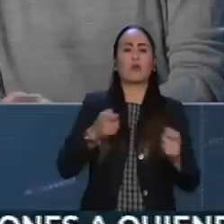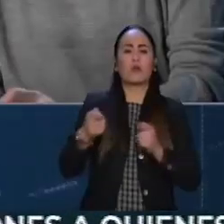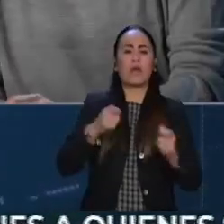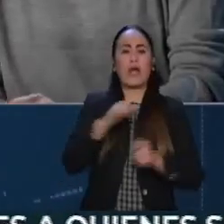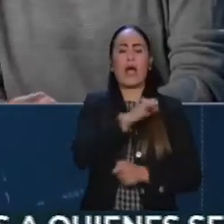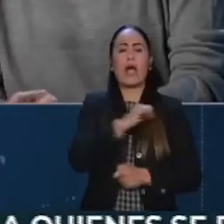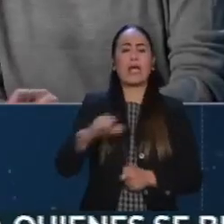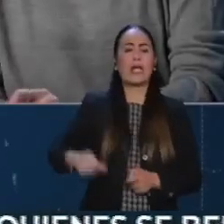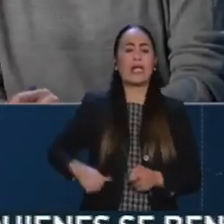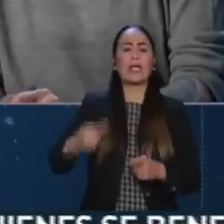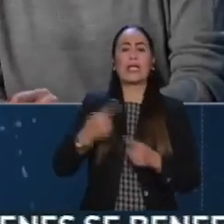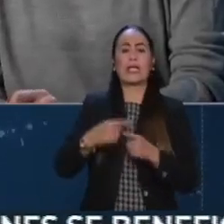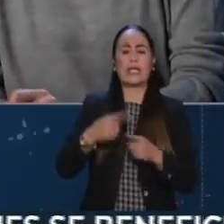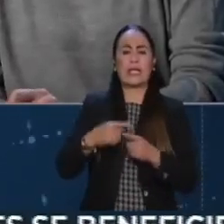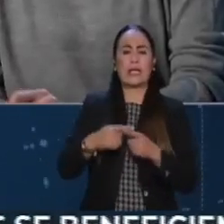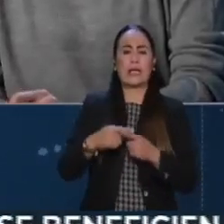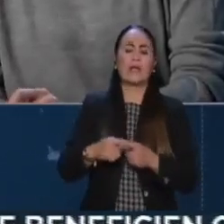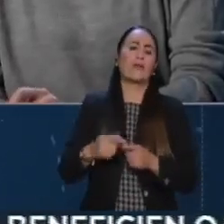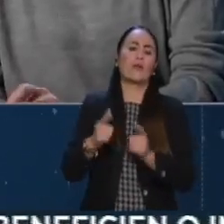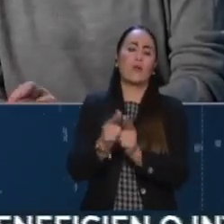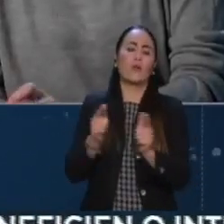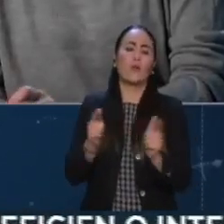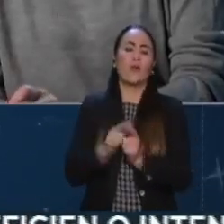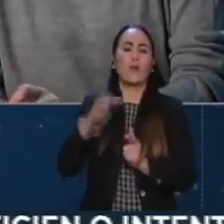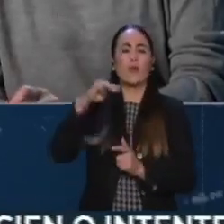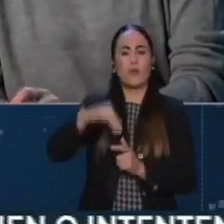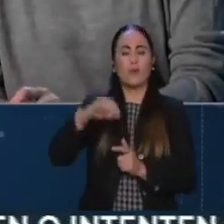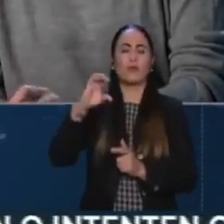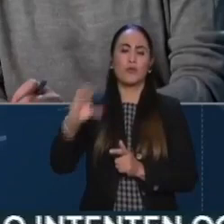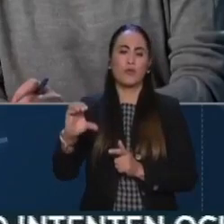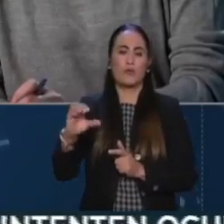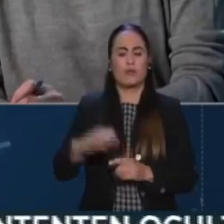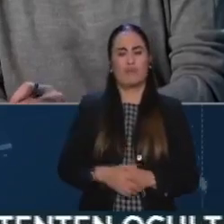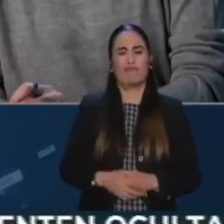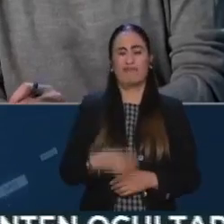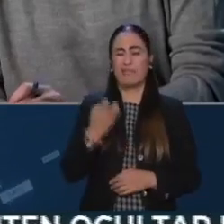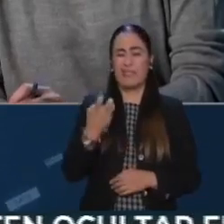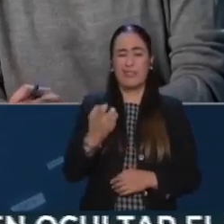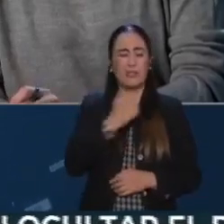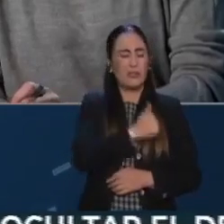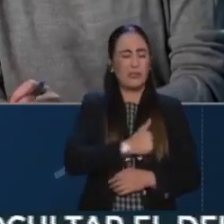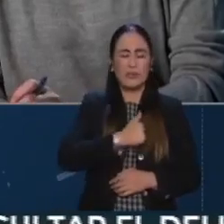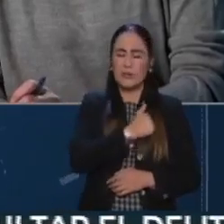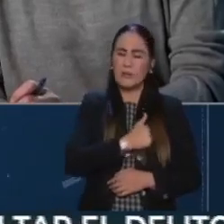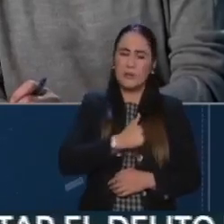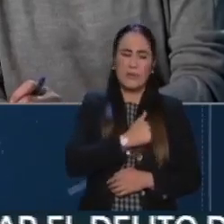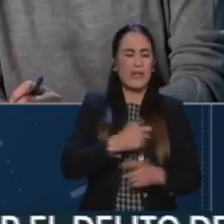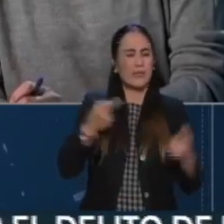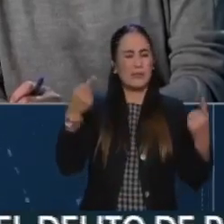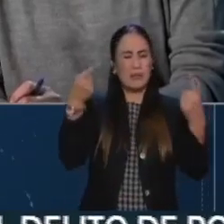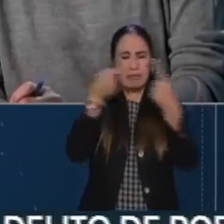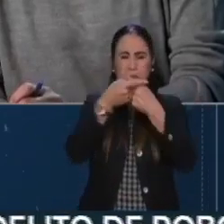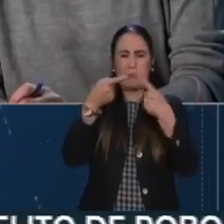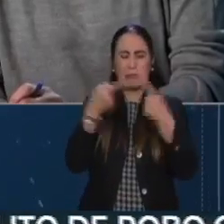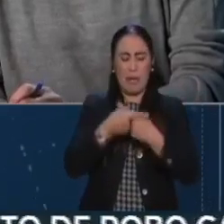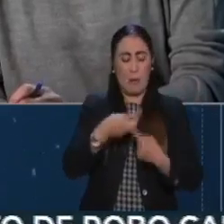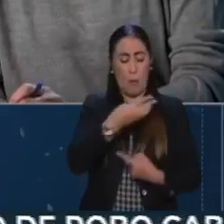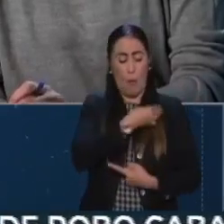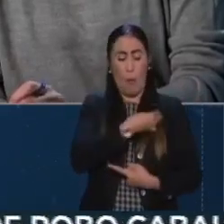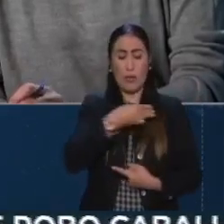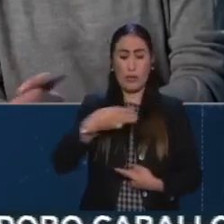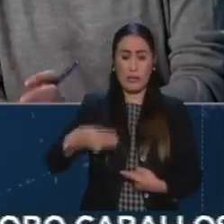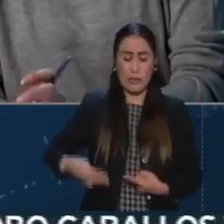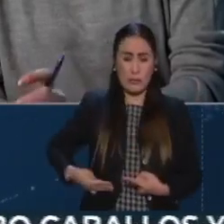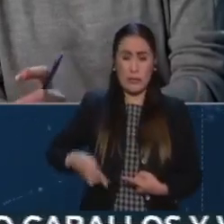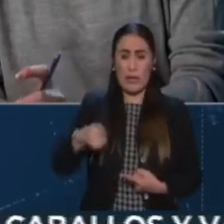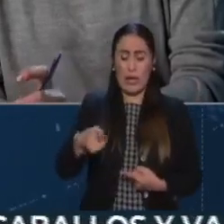alcaldes del partido Movimiento Ciudadano. O sea, es verdaderamente dramático, contradictorio, que el municipio que ha